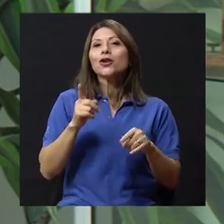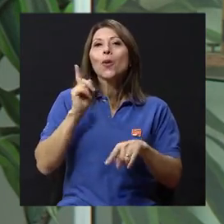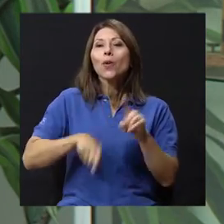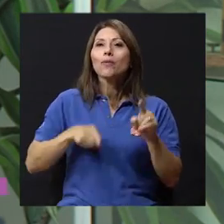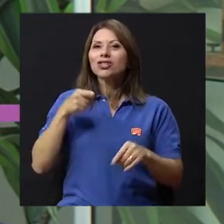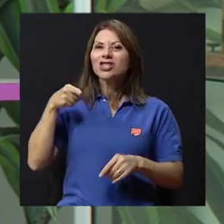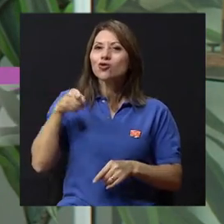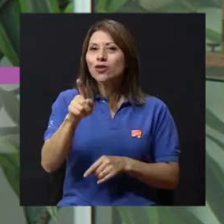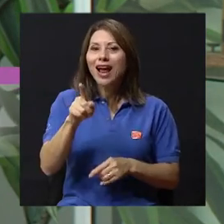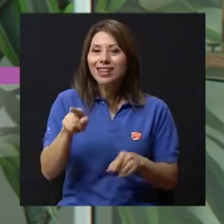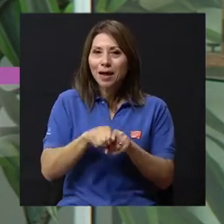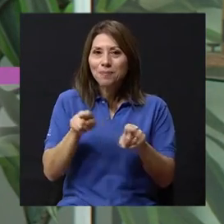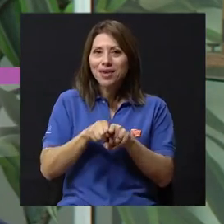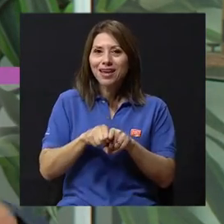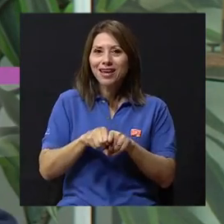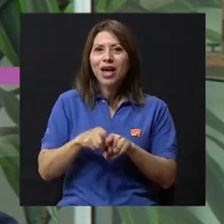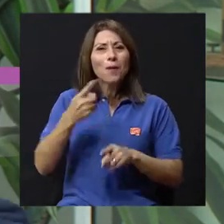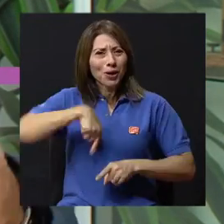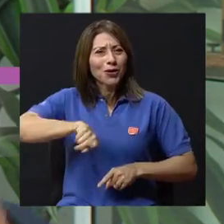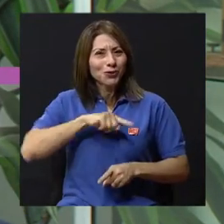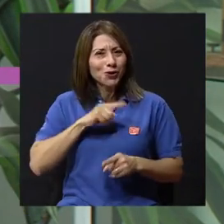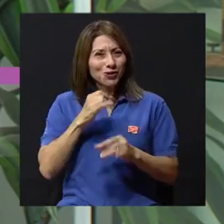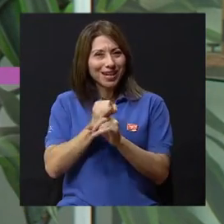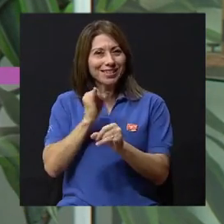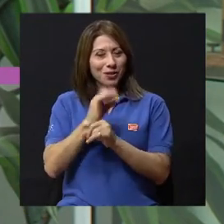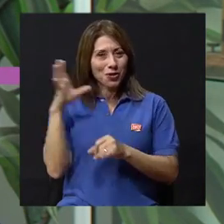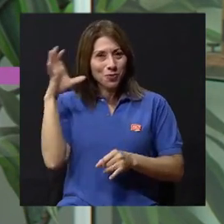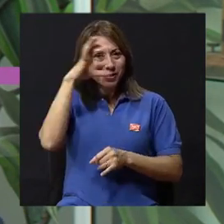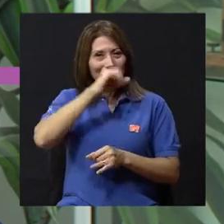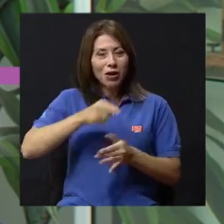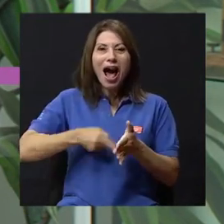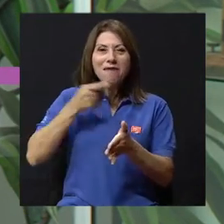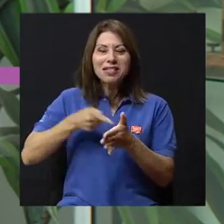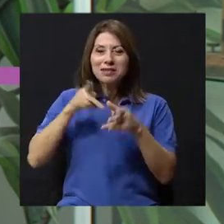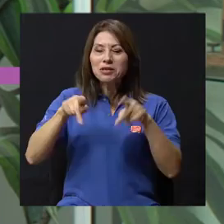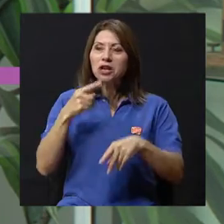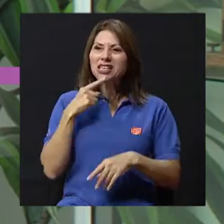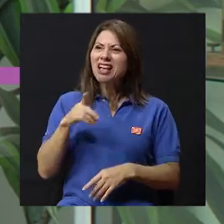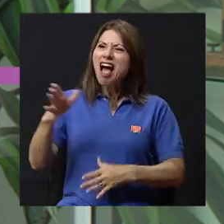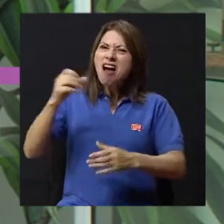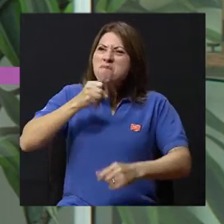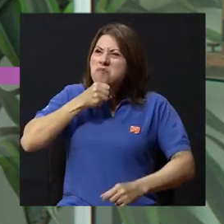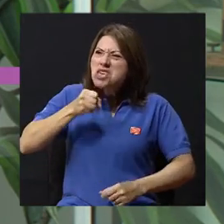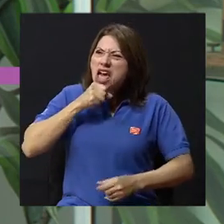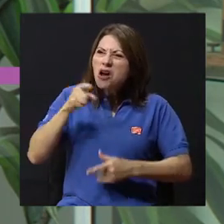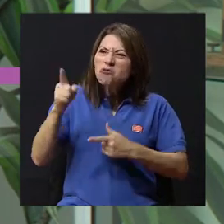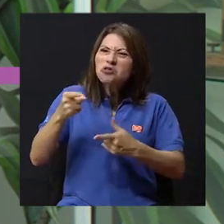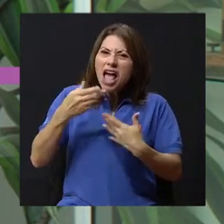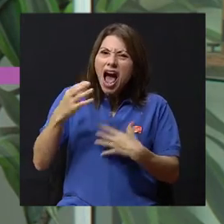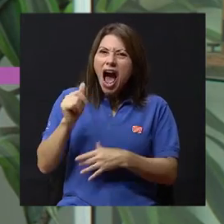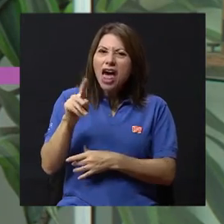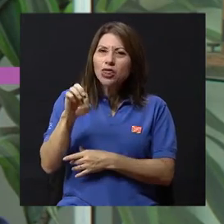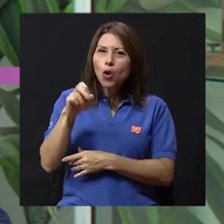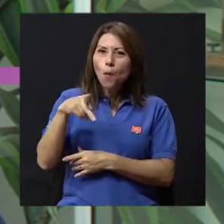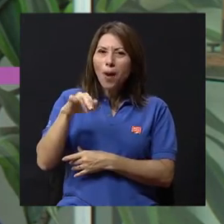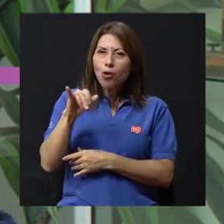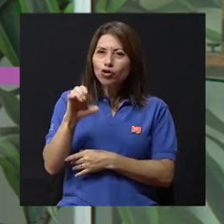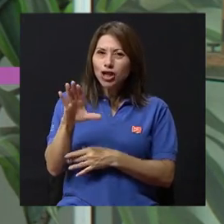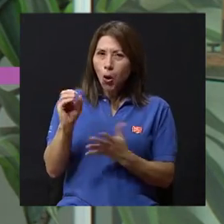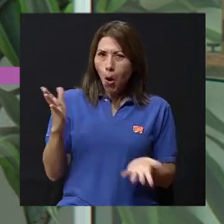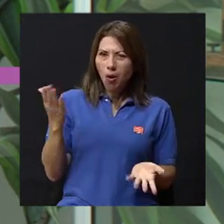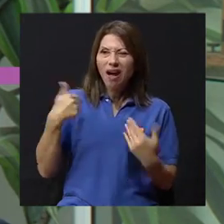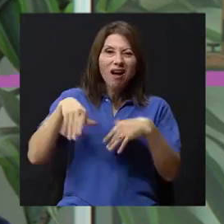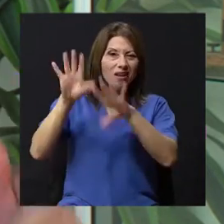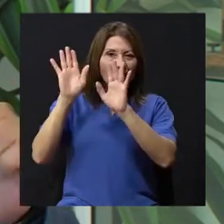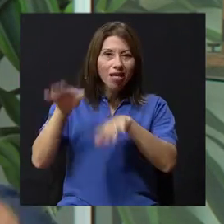hemos encontrado en WEN que a veces les dicen viejo andropáusico, como sí. Si eso fuera un insulto, ¿verdad? En realidad, más que un insulto, sería un periodo